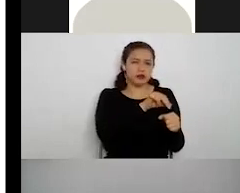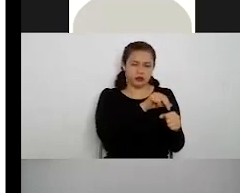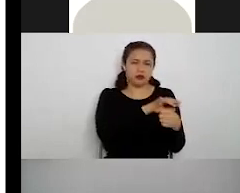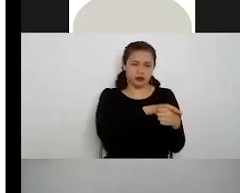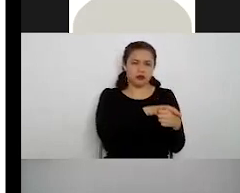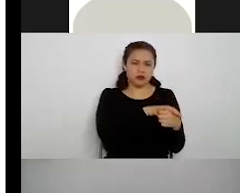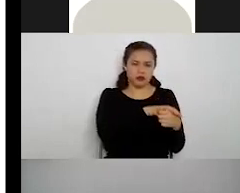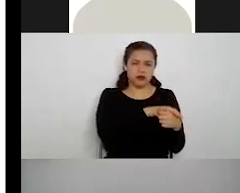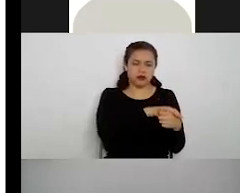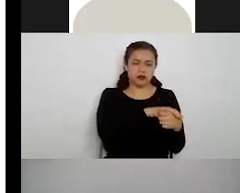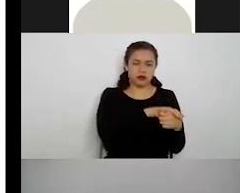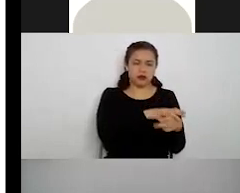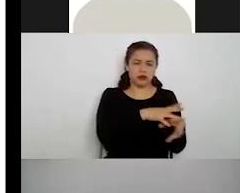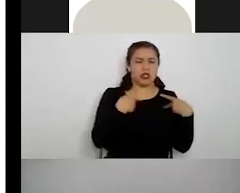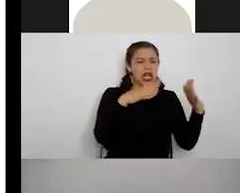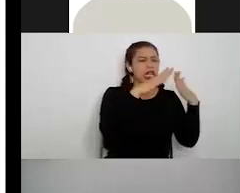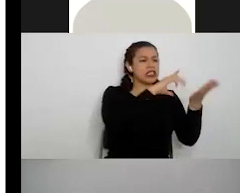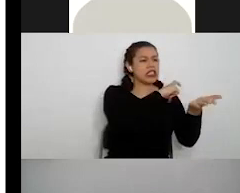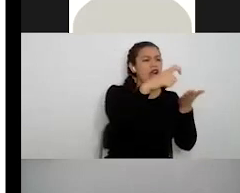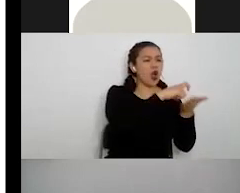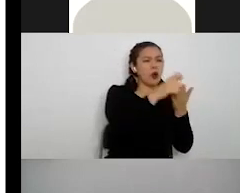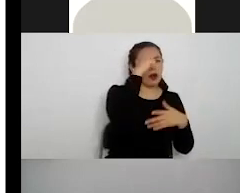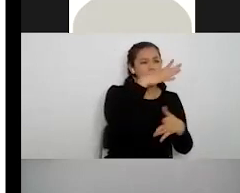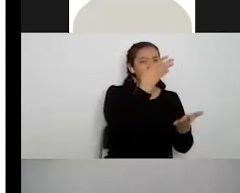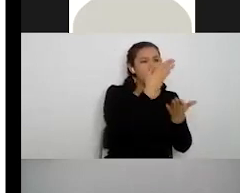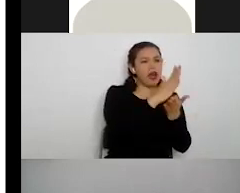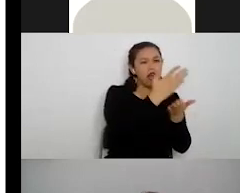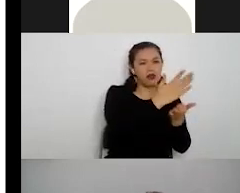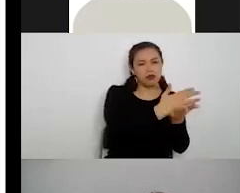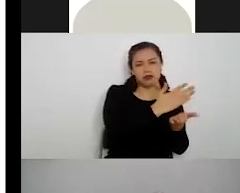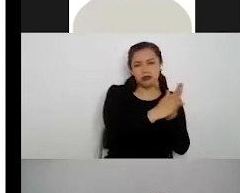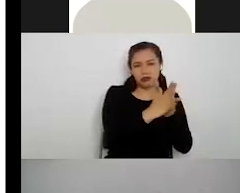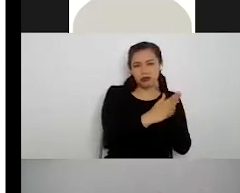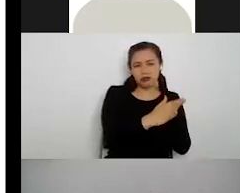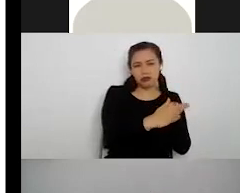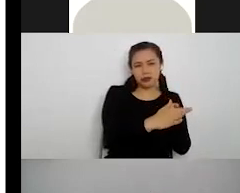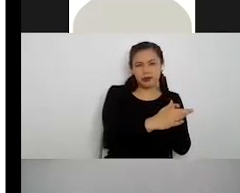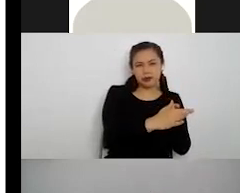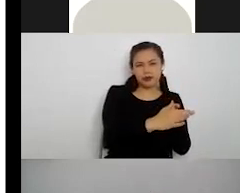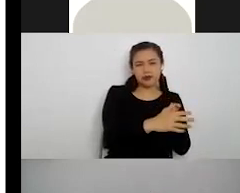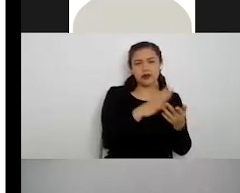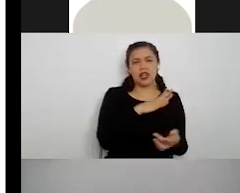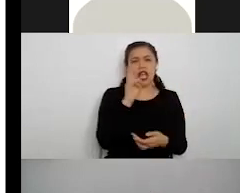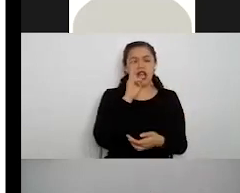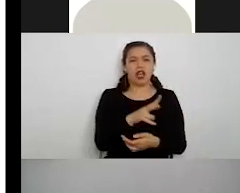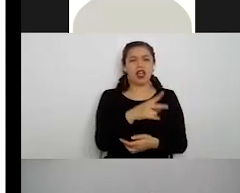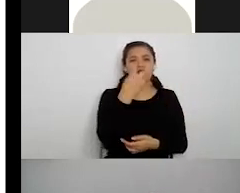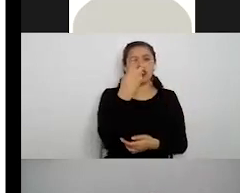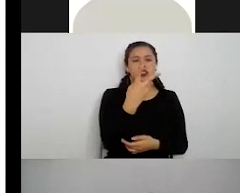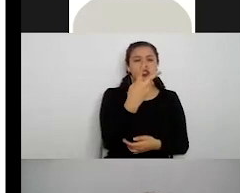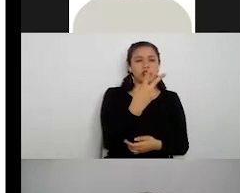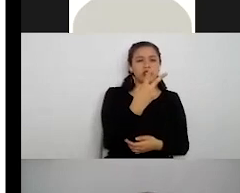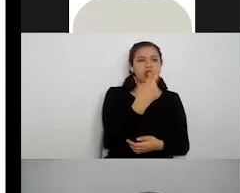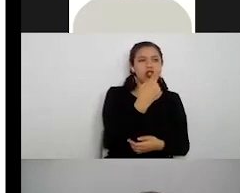cantidad de personas compra sus casas con hipotecas. Digo, llegaron a cobrarte hipotecas al